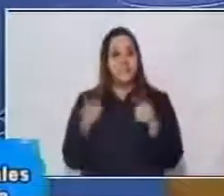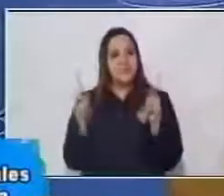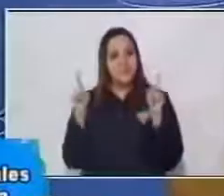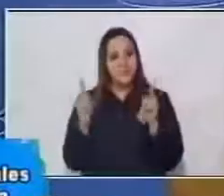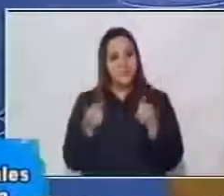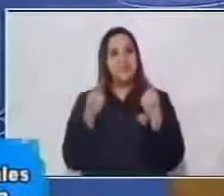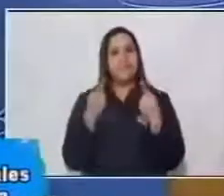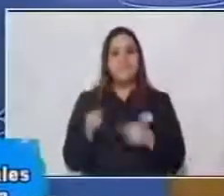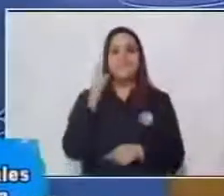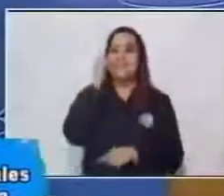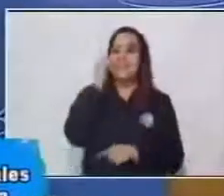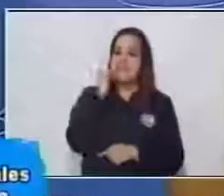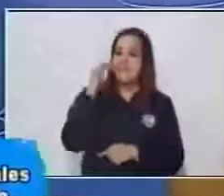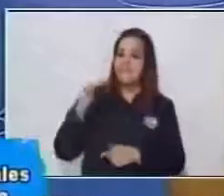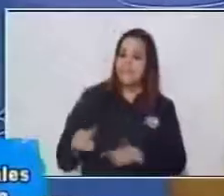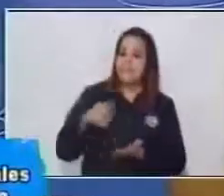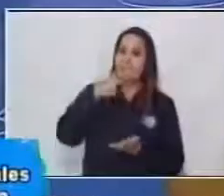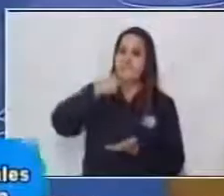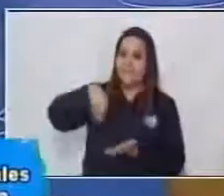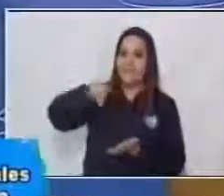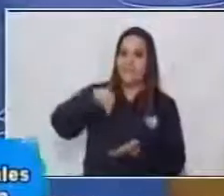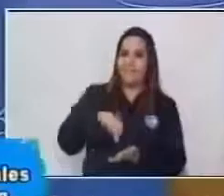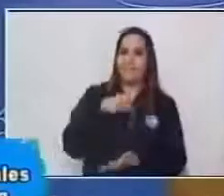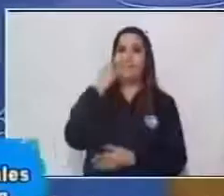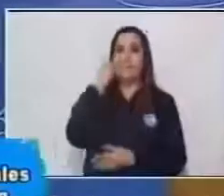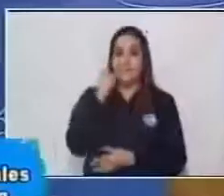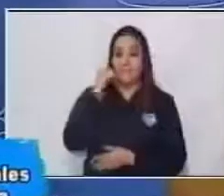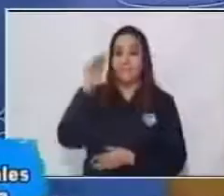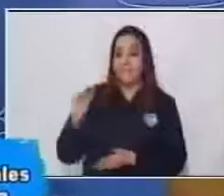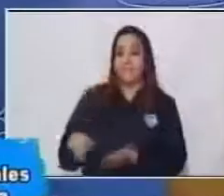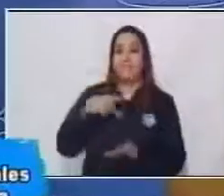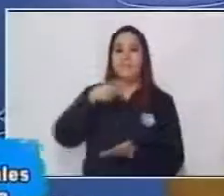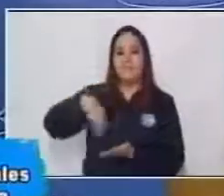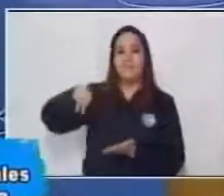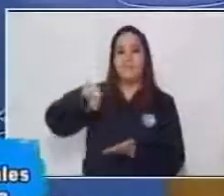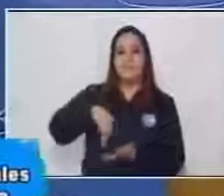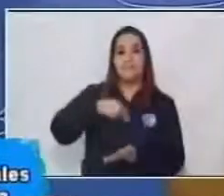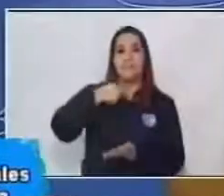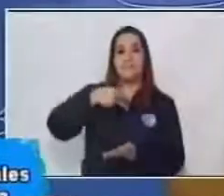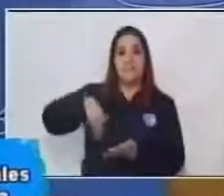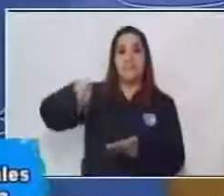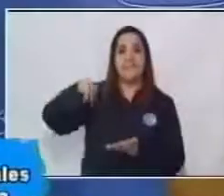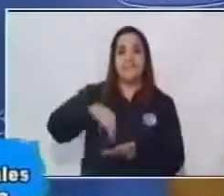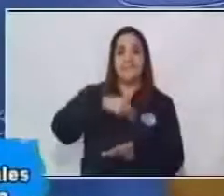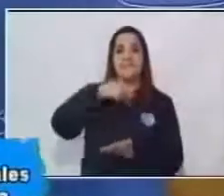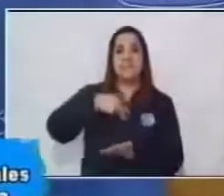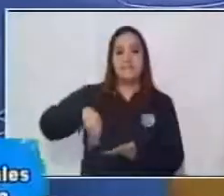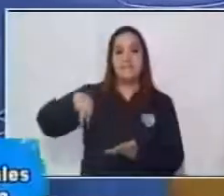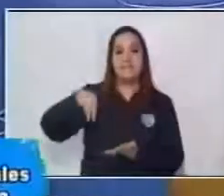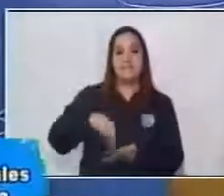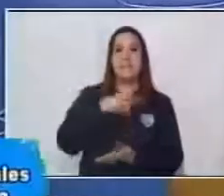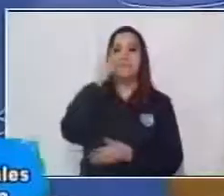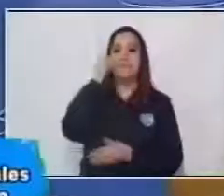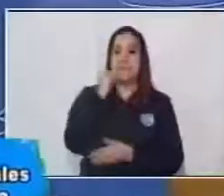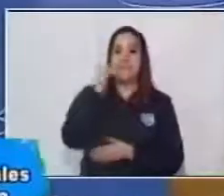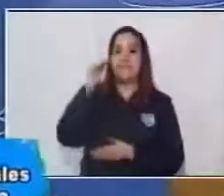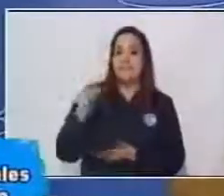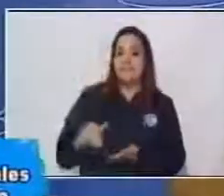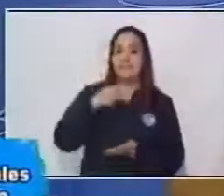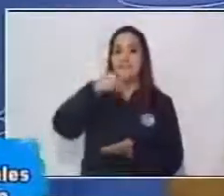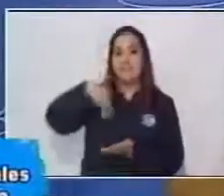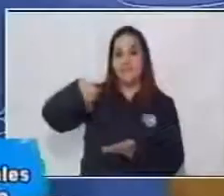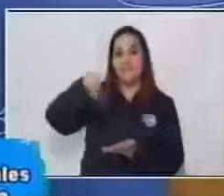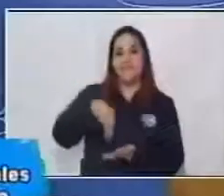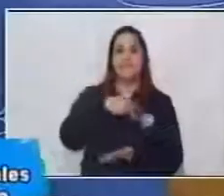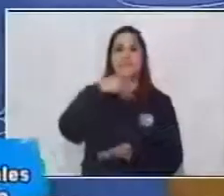dedo, dedo, dedo, así baila el marinero, el marinero baila, baila, baila, baila, el